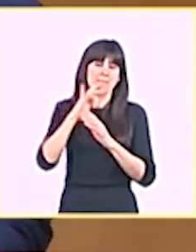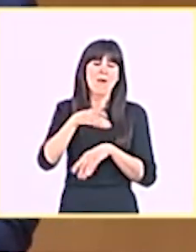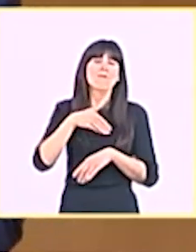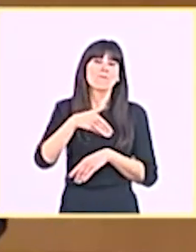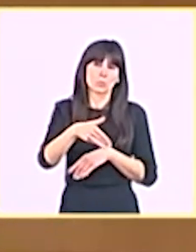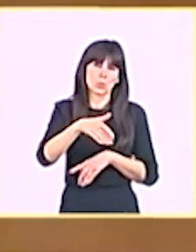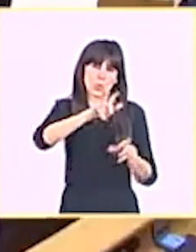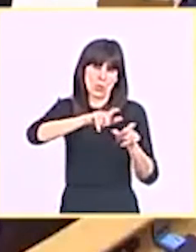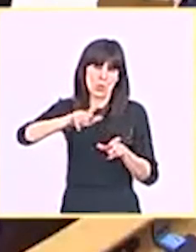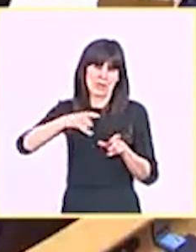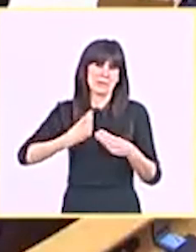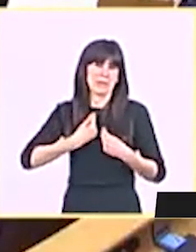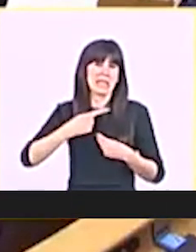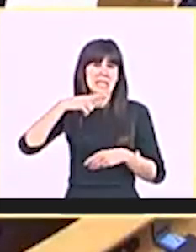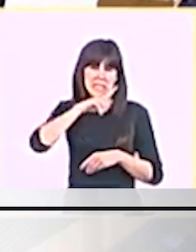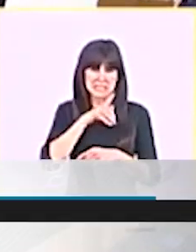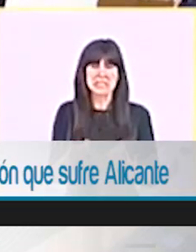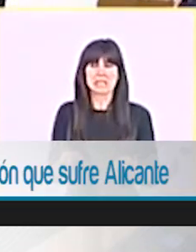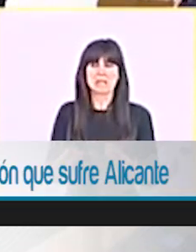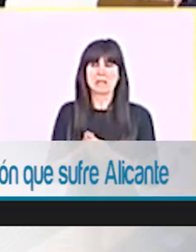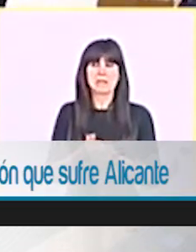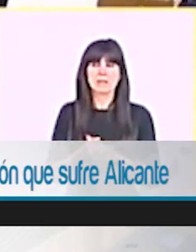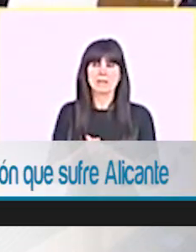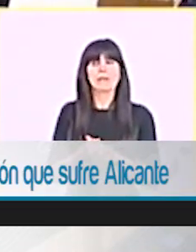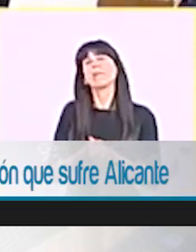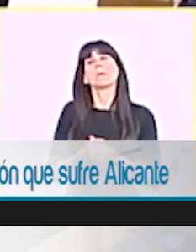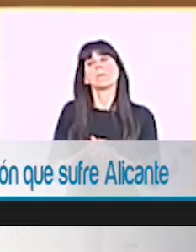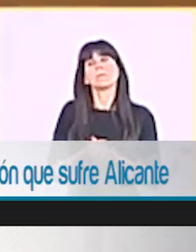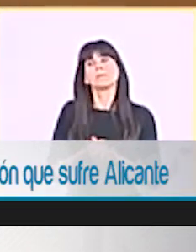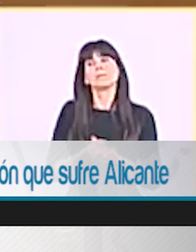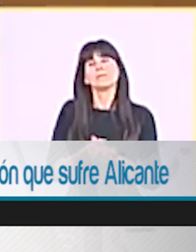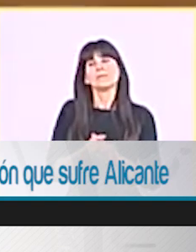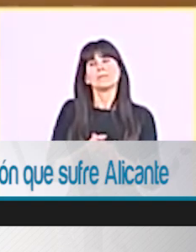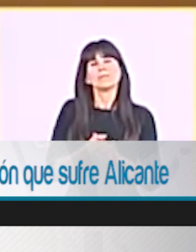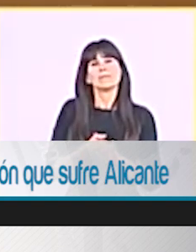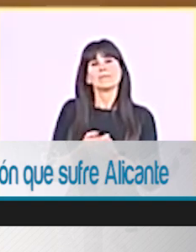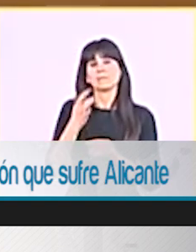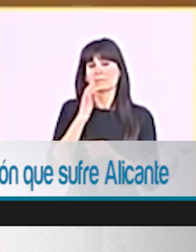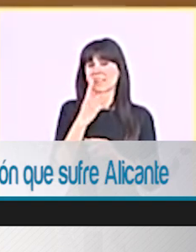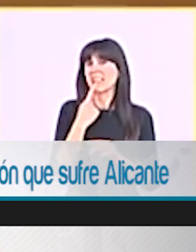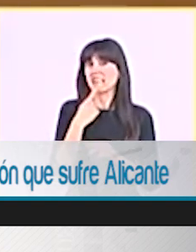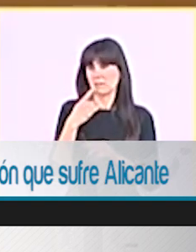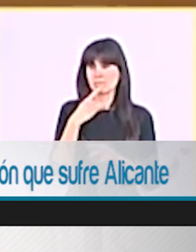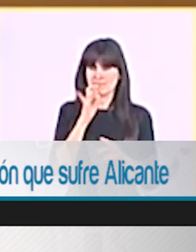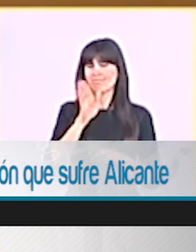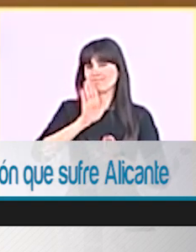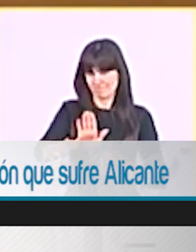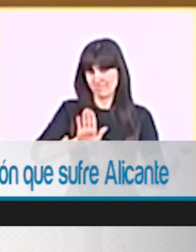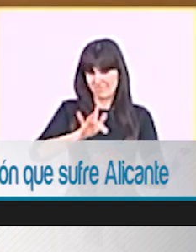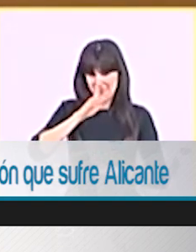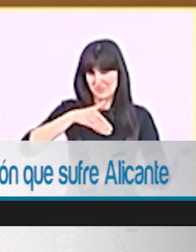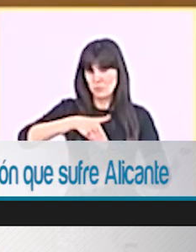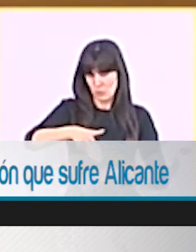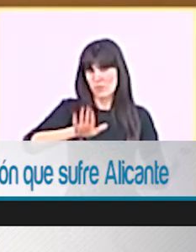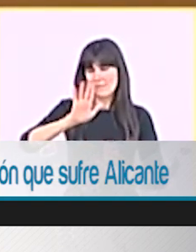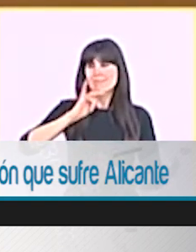Pablo Ruz ha denunciado la sesión plenaria del senado la discriminación que sufre la provincia de alicante por parte del gobierno esta reivindicaciones